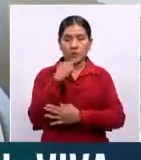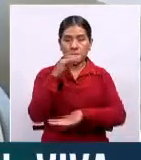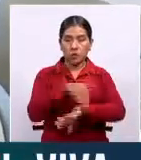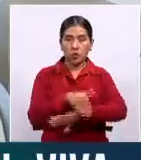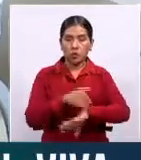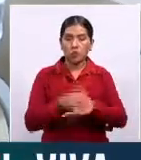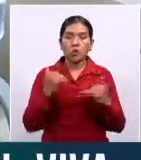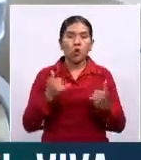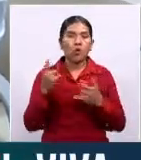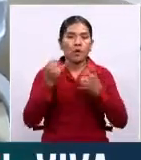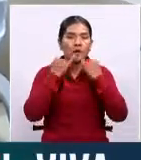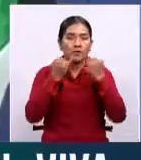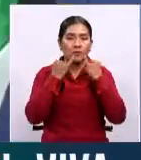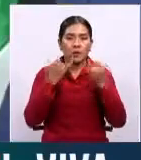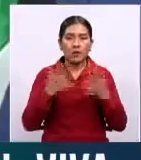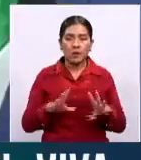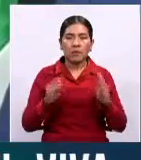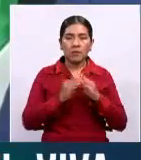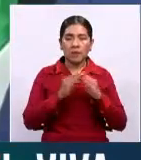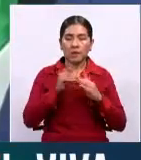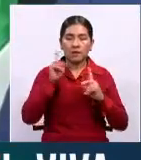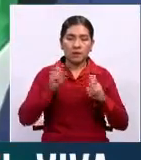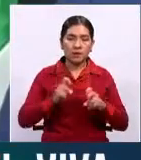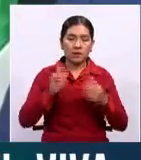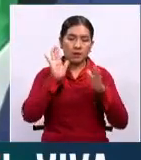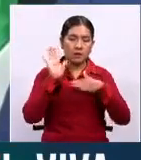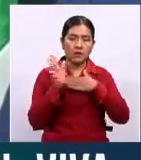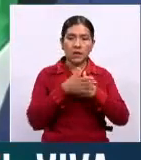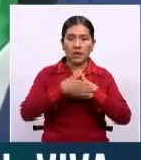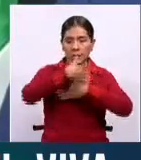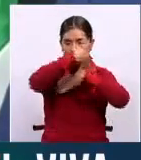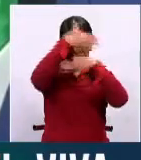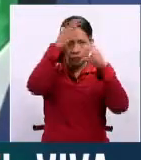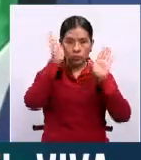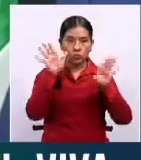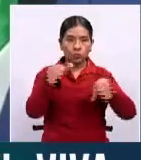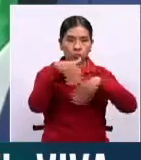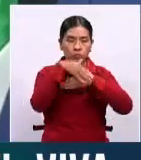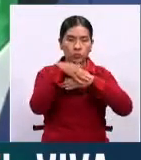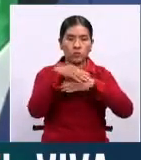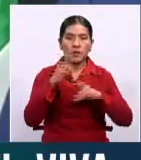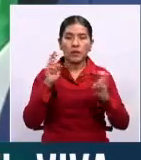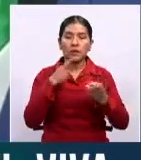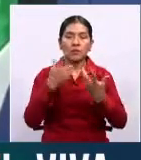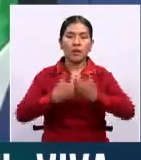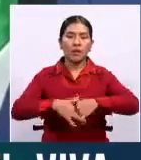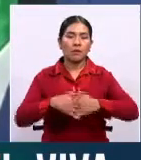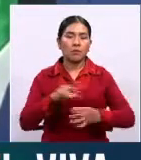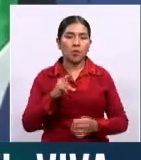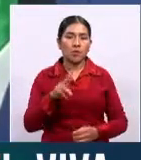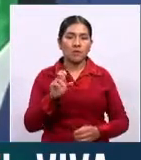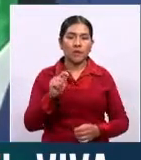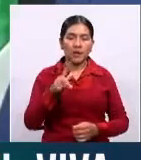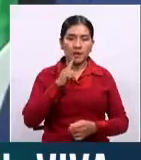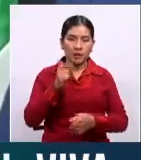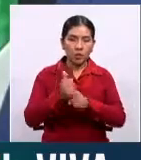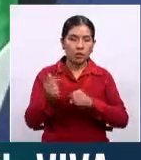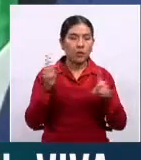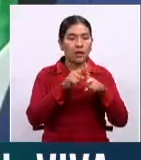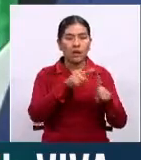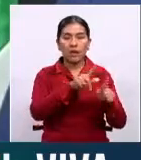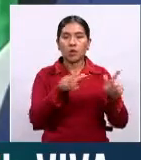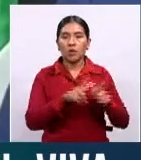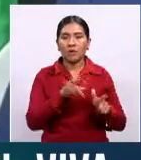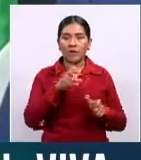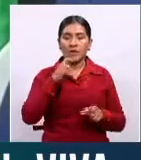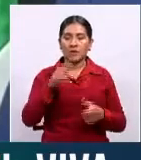ha notificado el rechazo de la solicitud de transferencia de la empresa Nueva Tel a la empresa Valesia